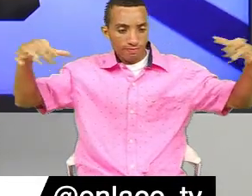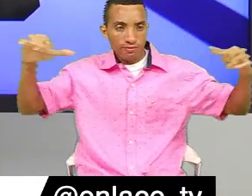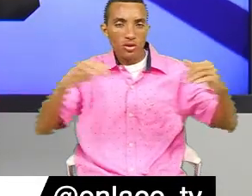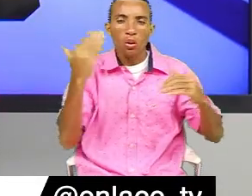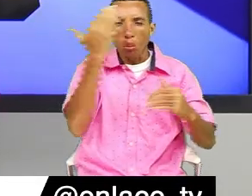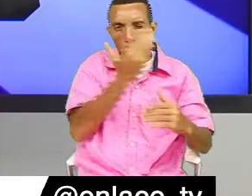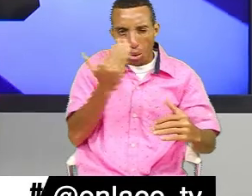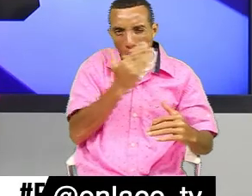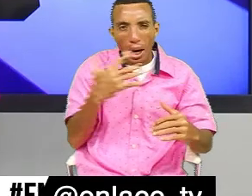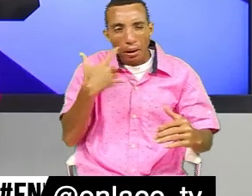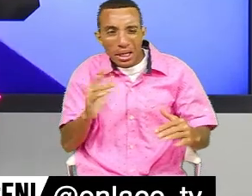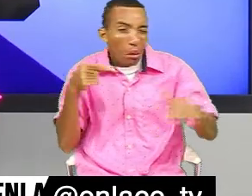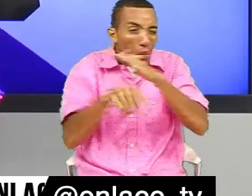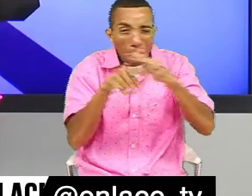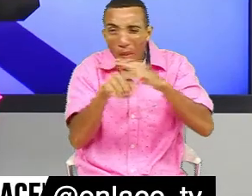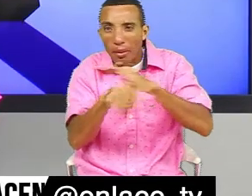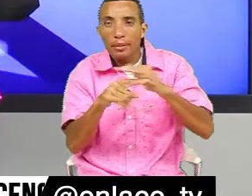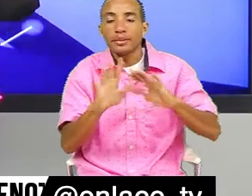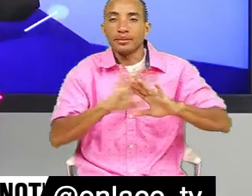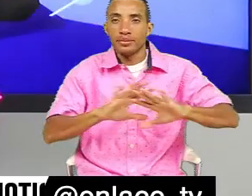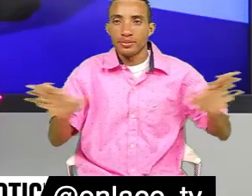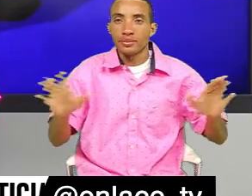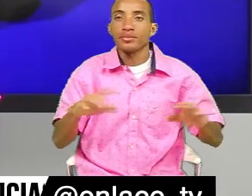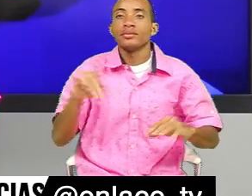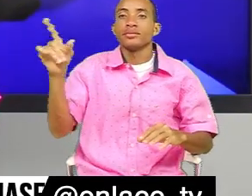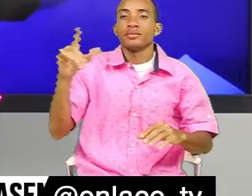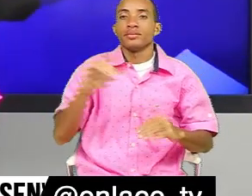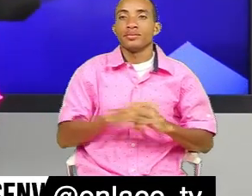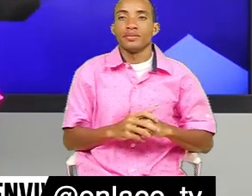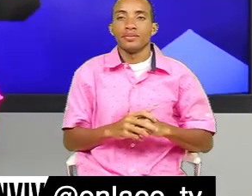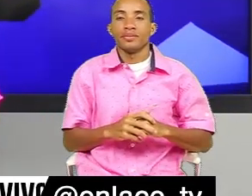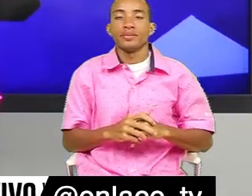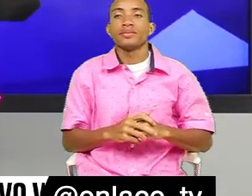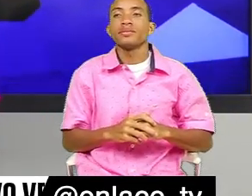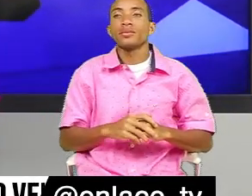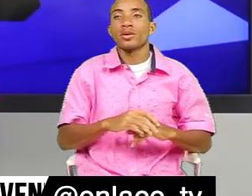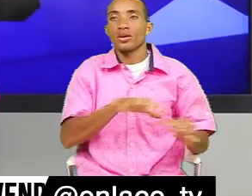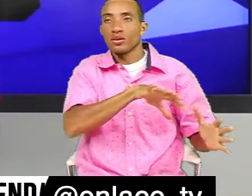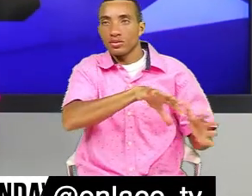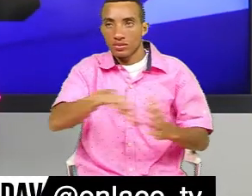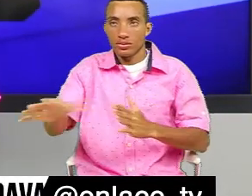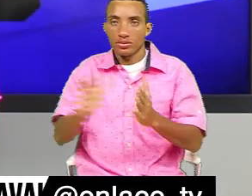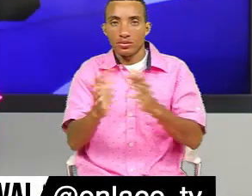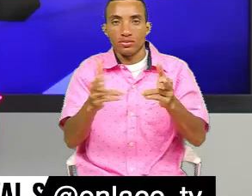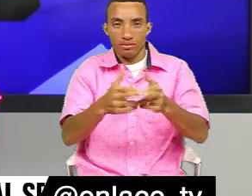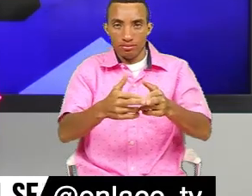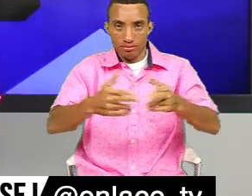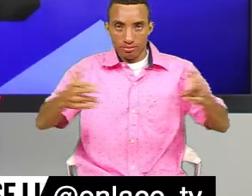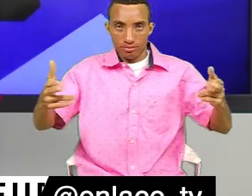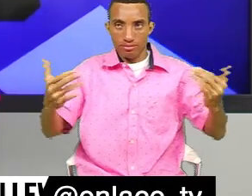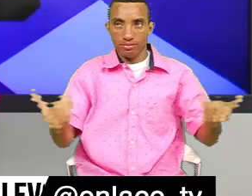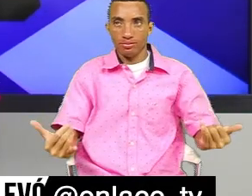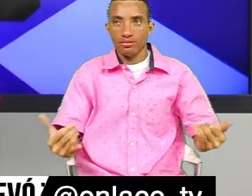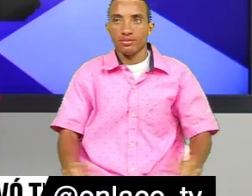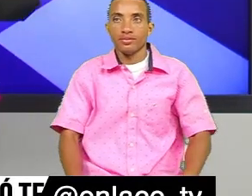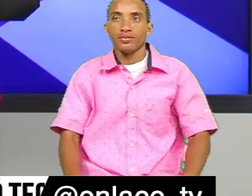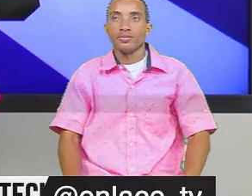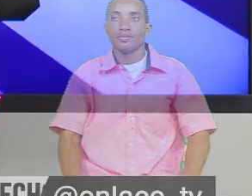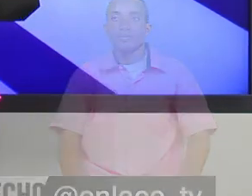se enfrentará será un escape de catalizador de la refinería de Barranca Bermeja. Estas y otras informaciones serán desarrolladas en la presente emisión.